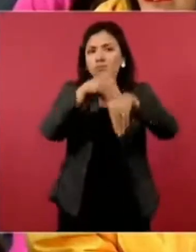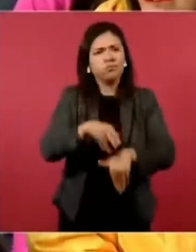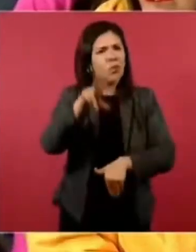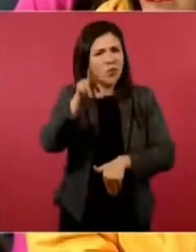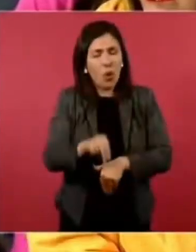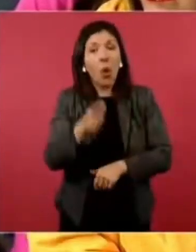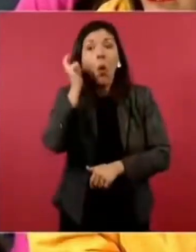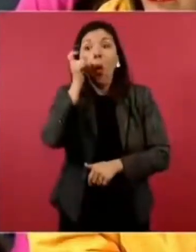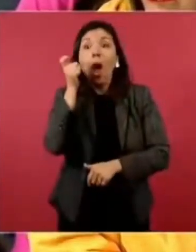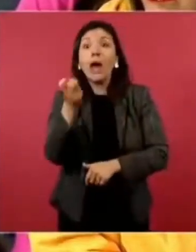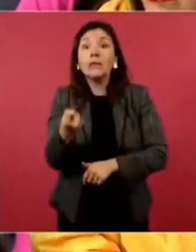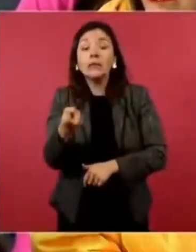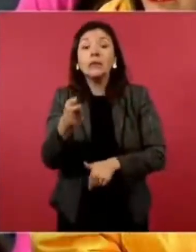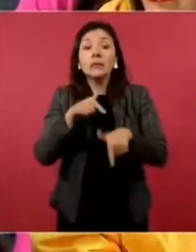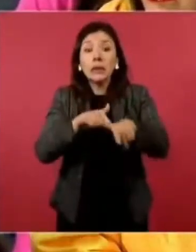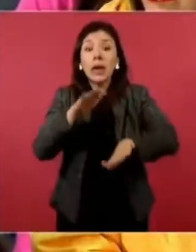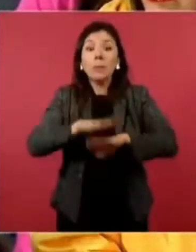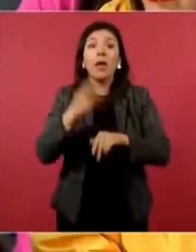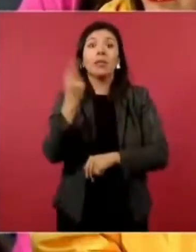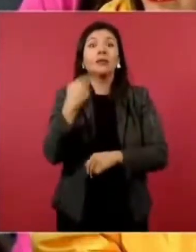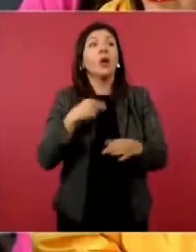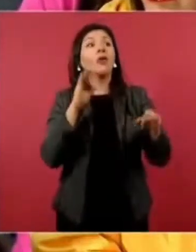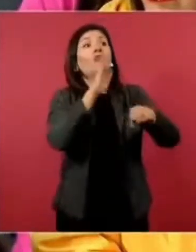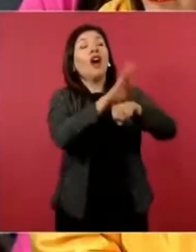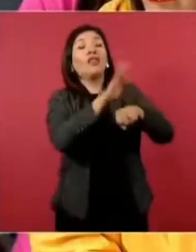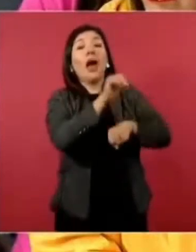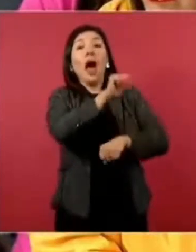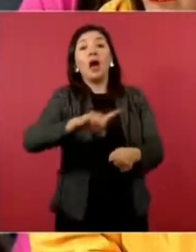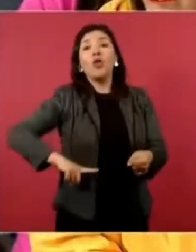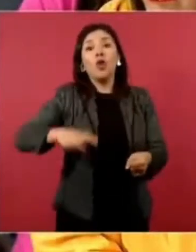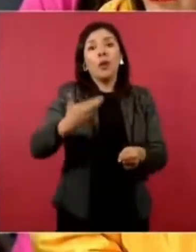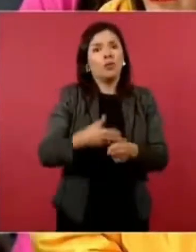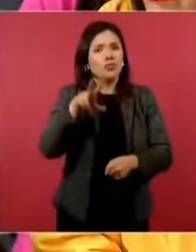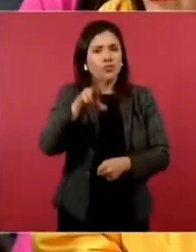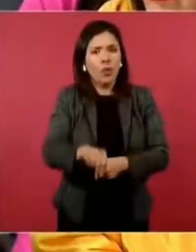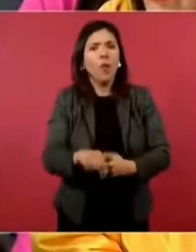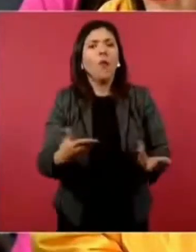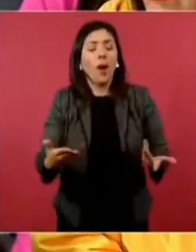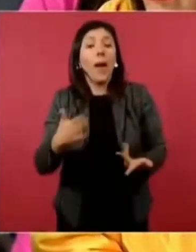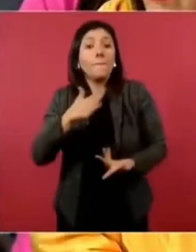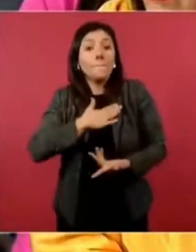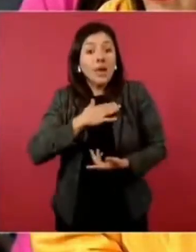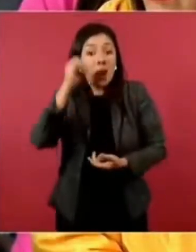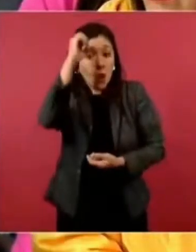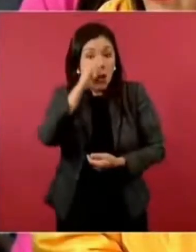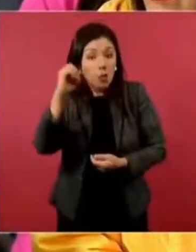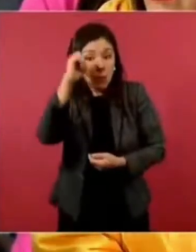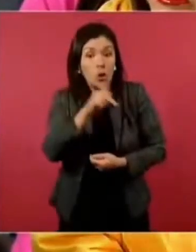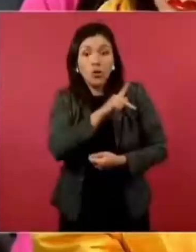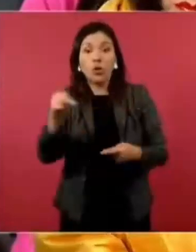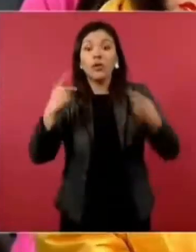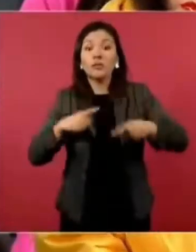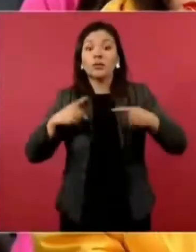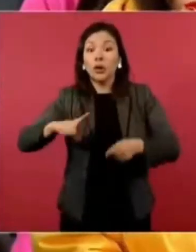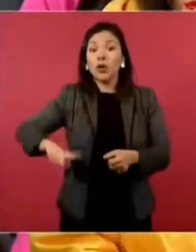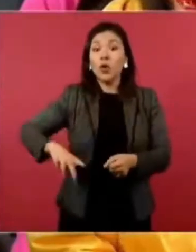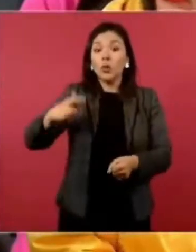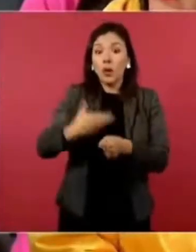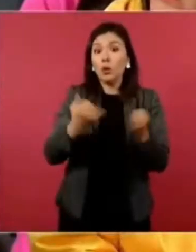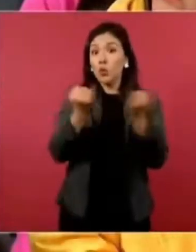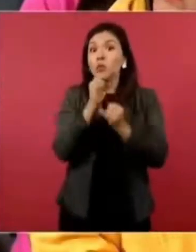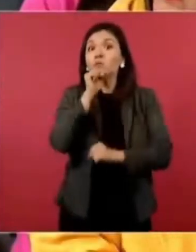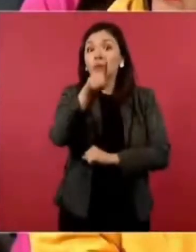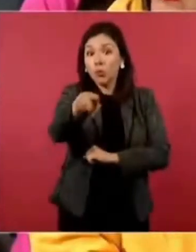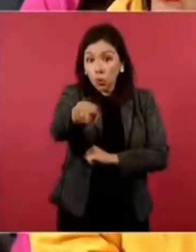no se entiendan que hay que hablar bien de los gobernantes en turno. Desde mi opinión, todos los gobernantes, incluyendo usted, si usted lo